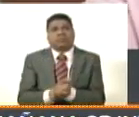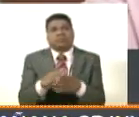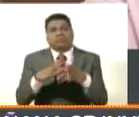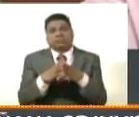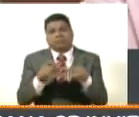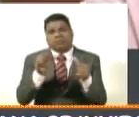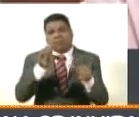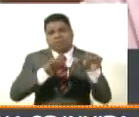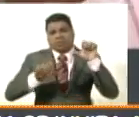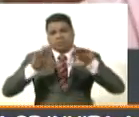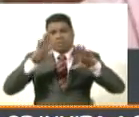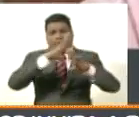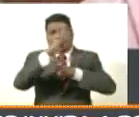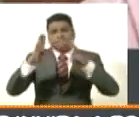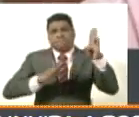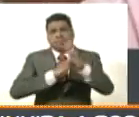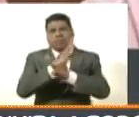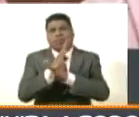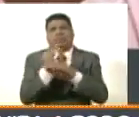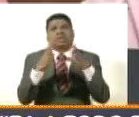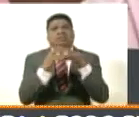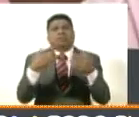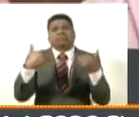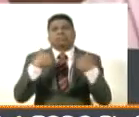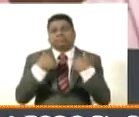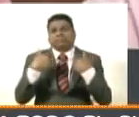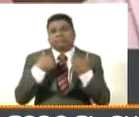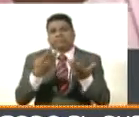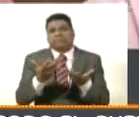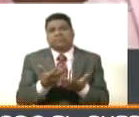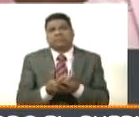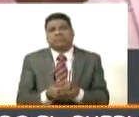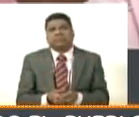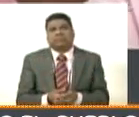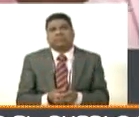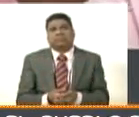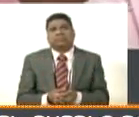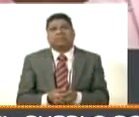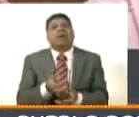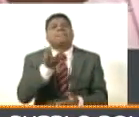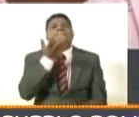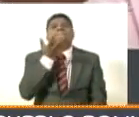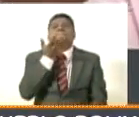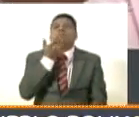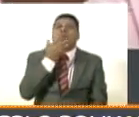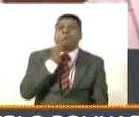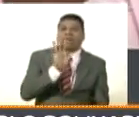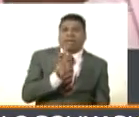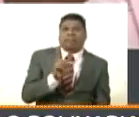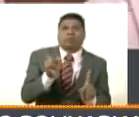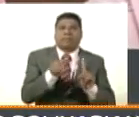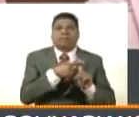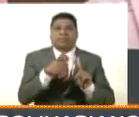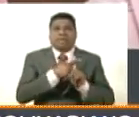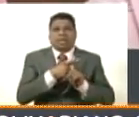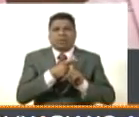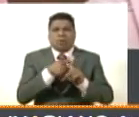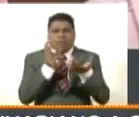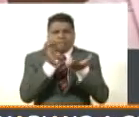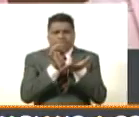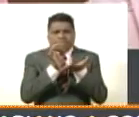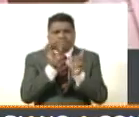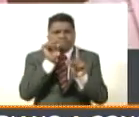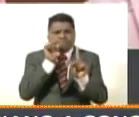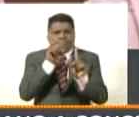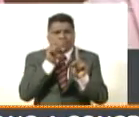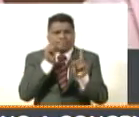sustancias biológicas de alto riesgo, tales como las cepas bacterianas que se utilizan en el Instituto Nacional